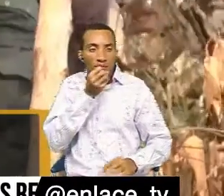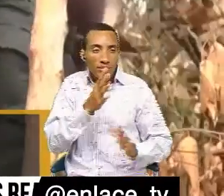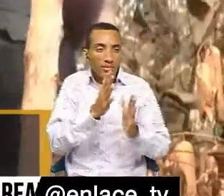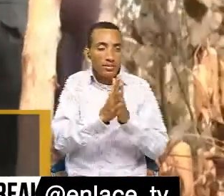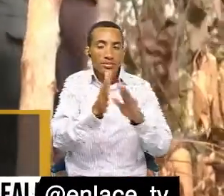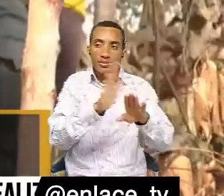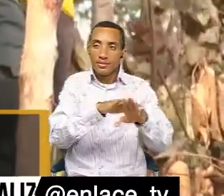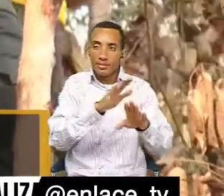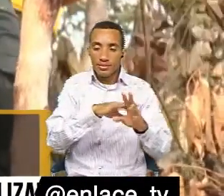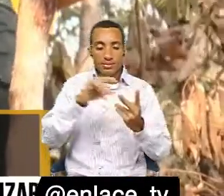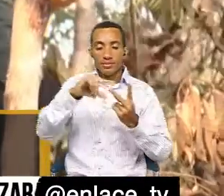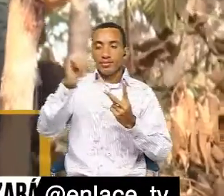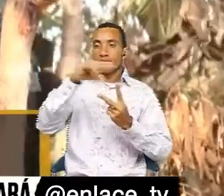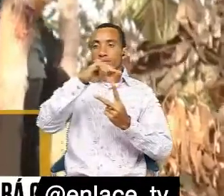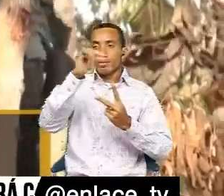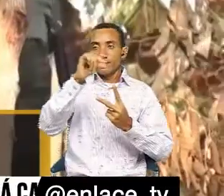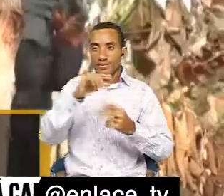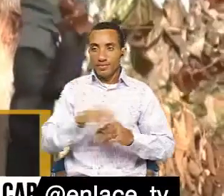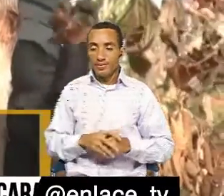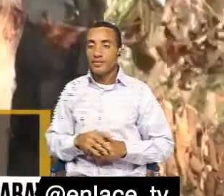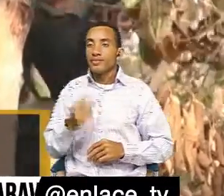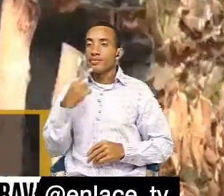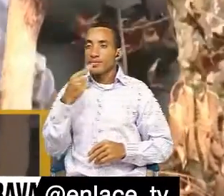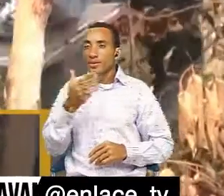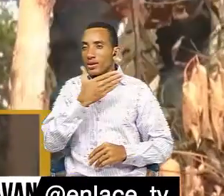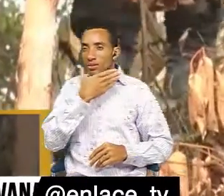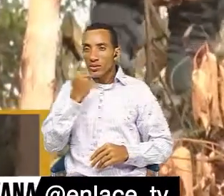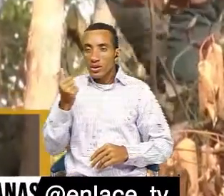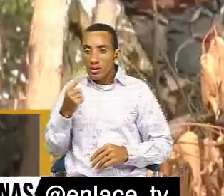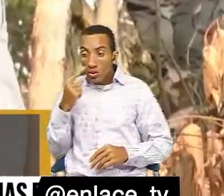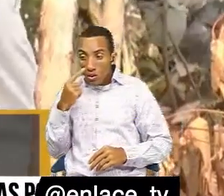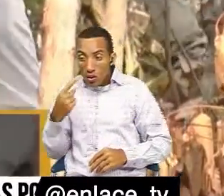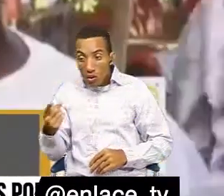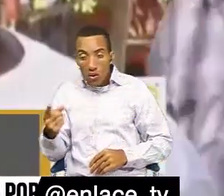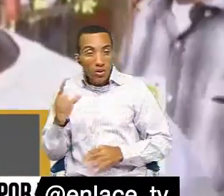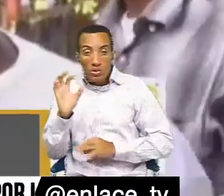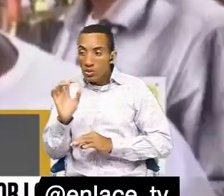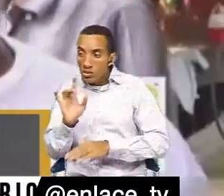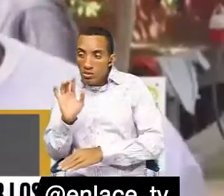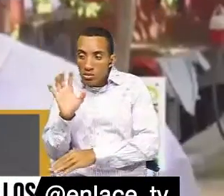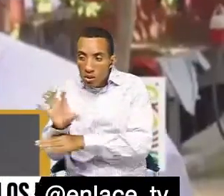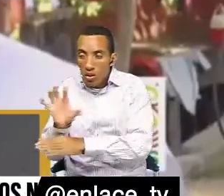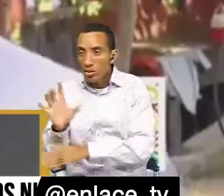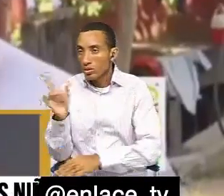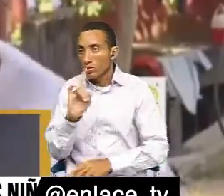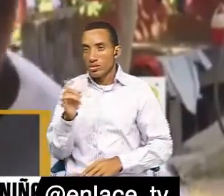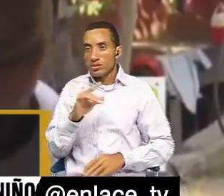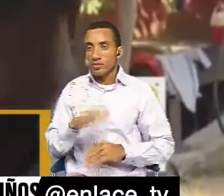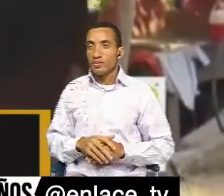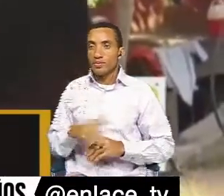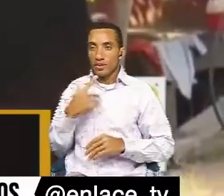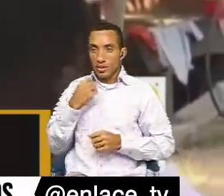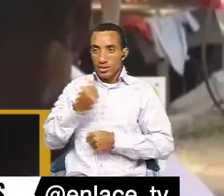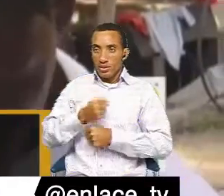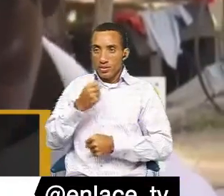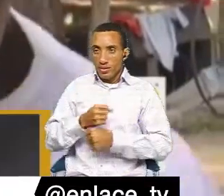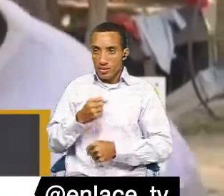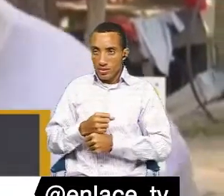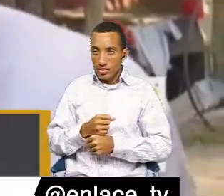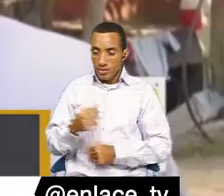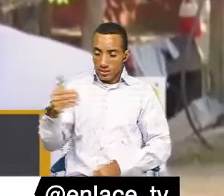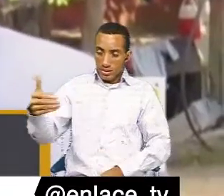Corporación Autónoma Regional, asegurando que lo mejor era no molestar al felino y a su cría. Estábamos trabajando, está como este grande así más o